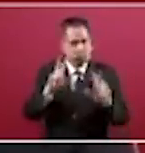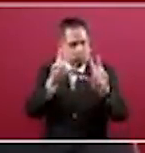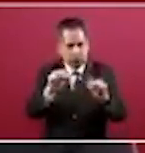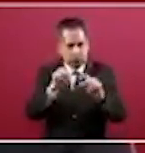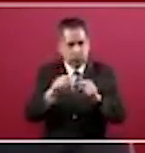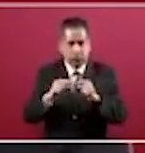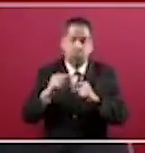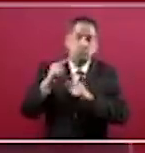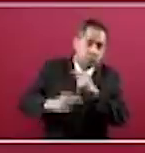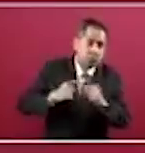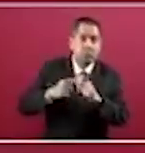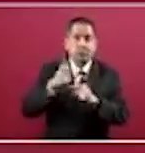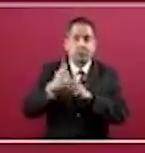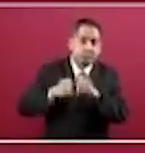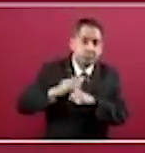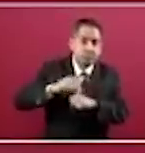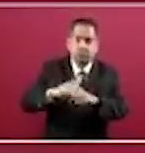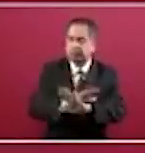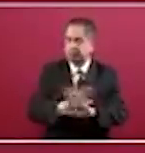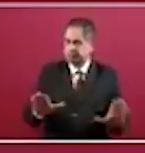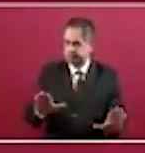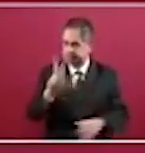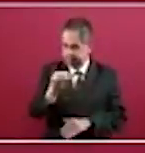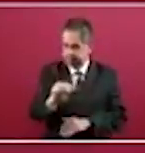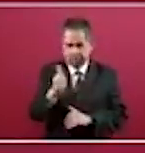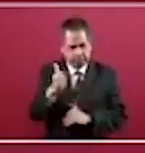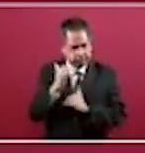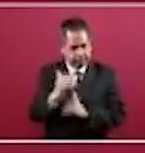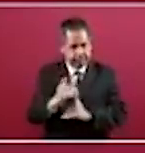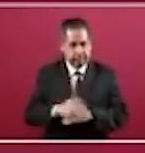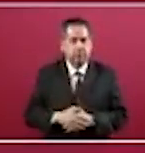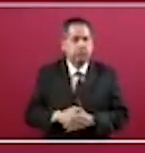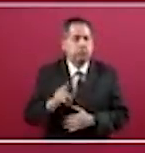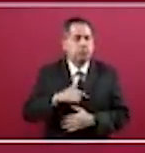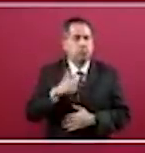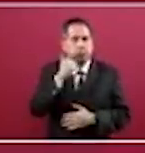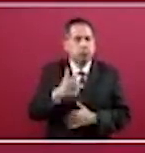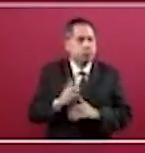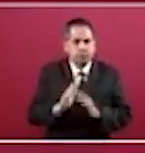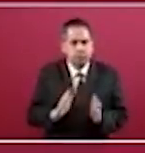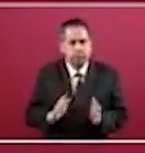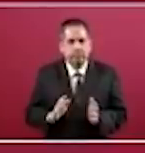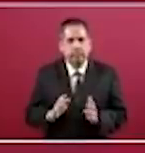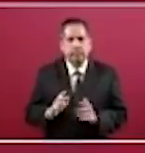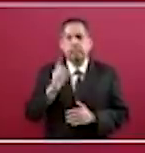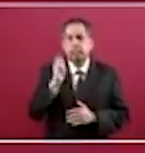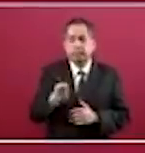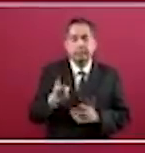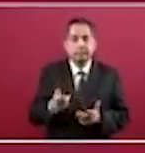no a la reelección. Entonces, no quisiera